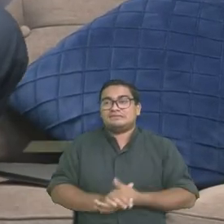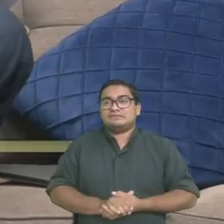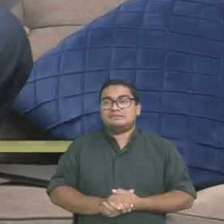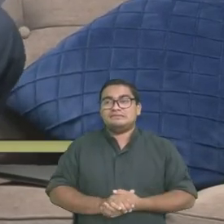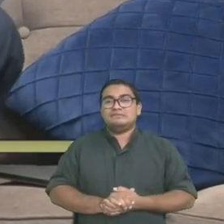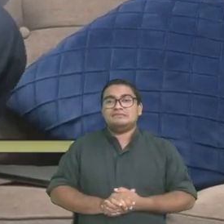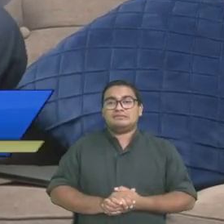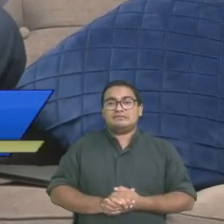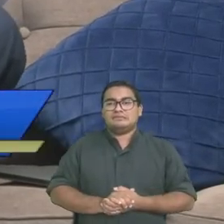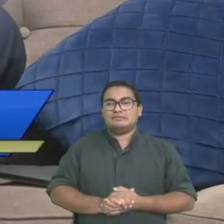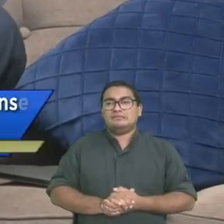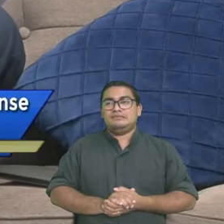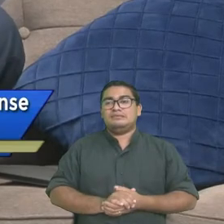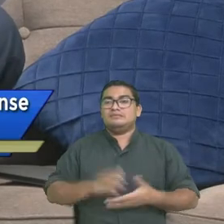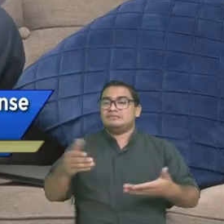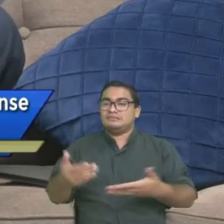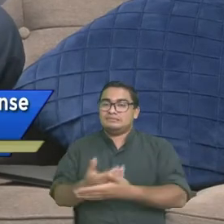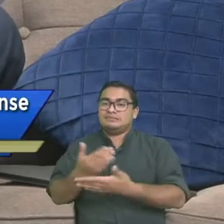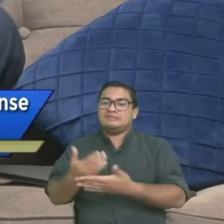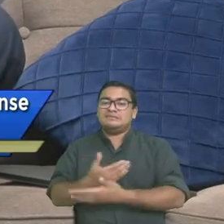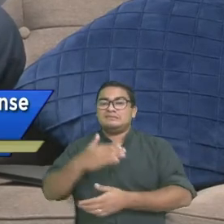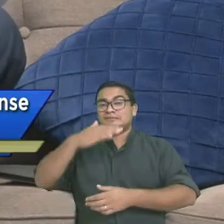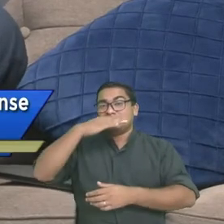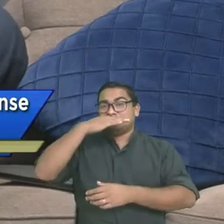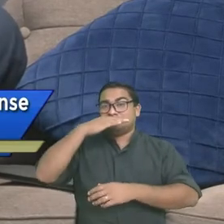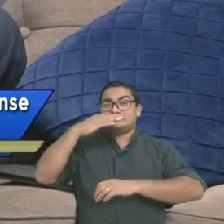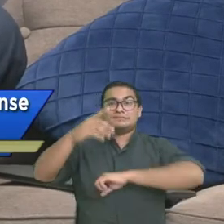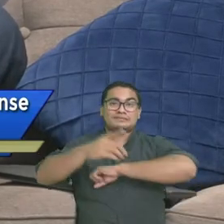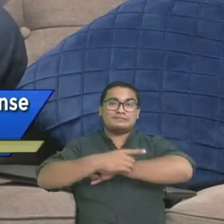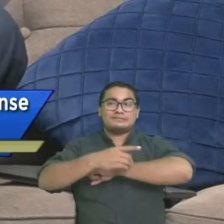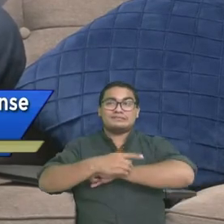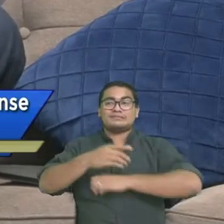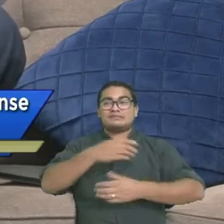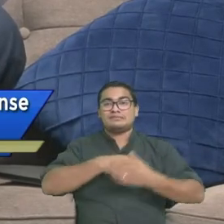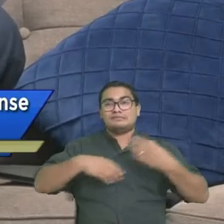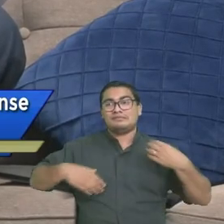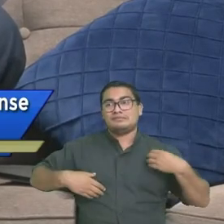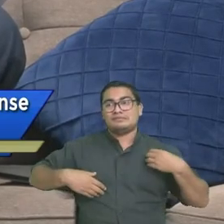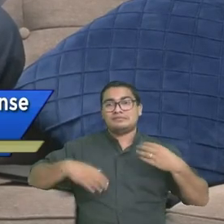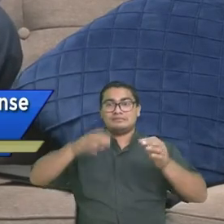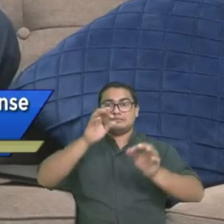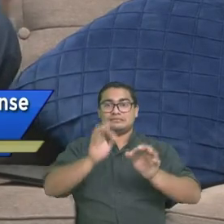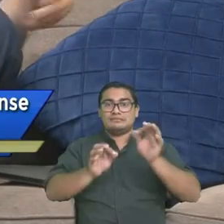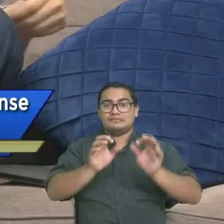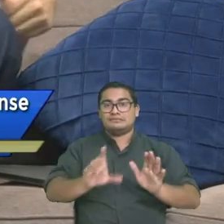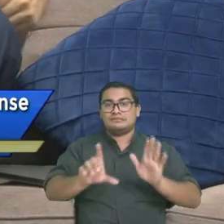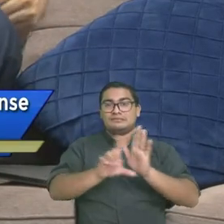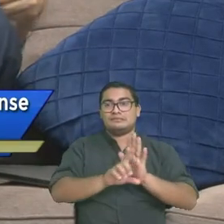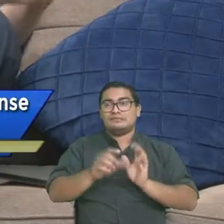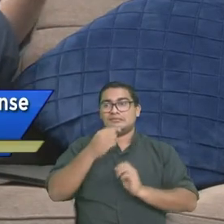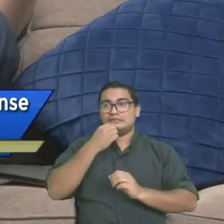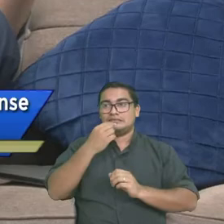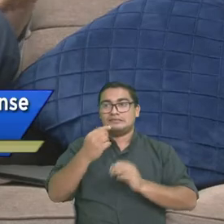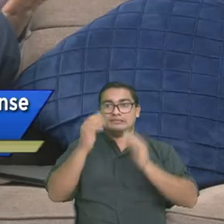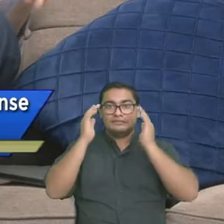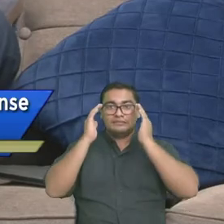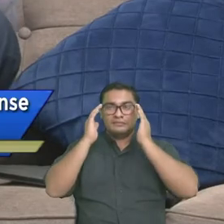Ya en esta segunda etapa de la revolución, sí. Nosotros ya tenemos un andamiaje jurídico que nos dice, señores, un